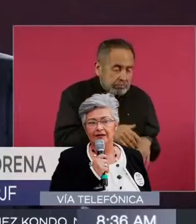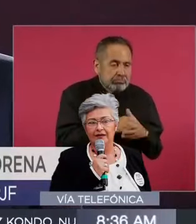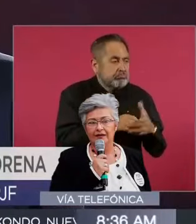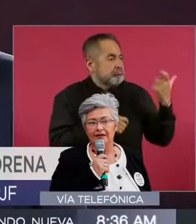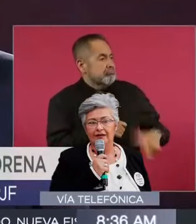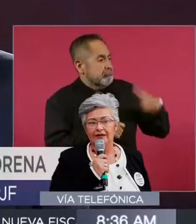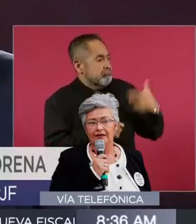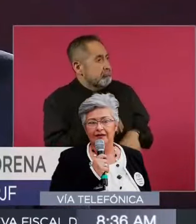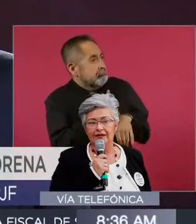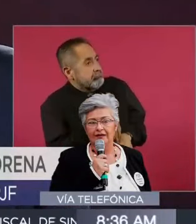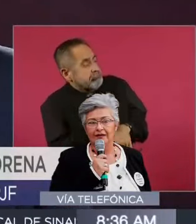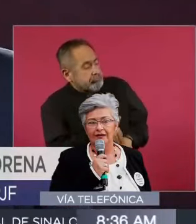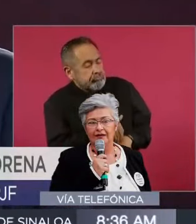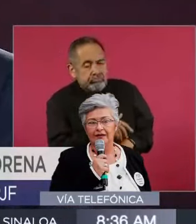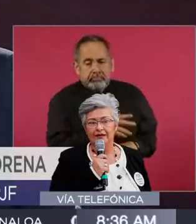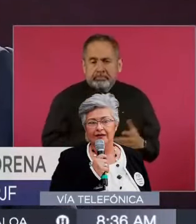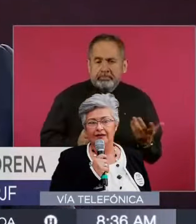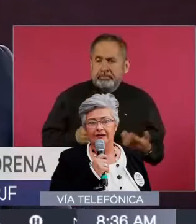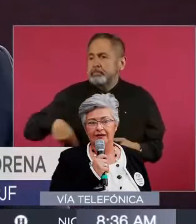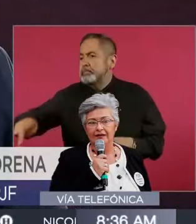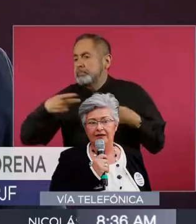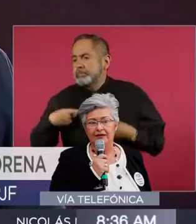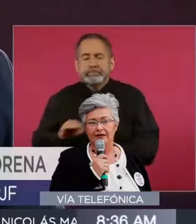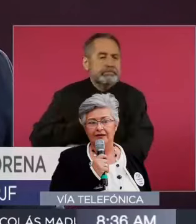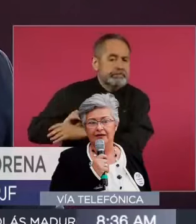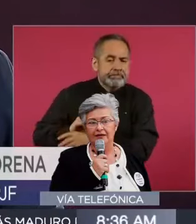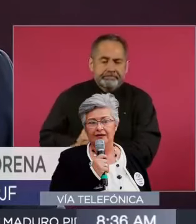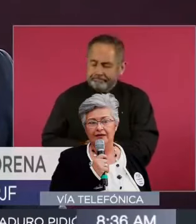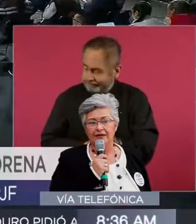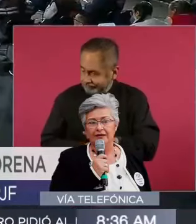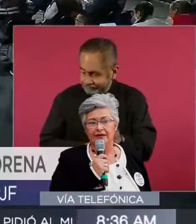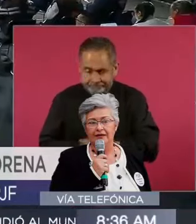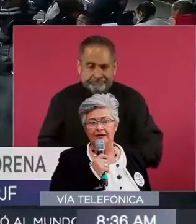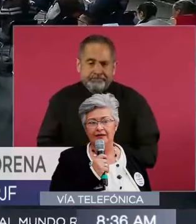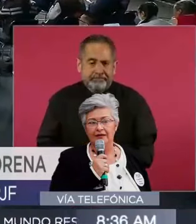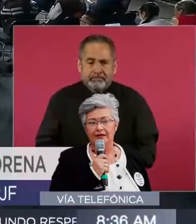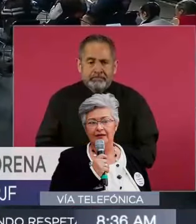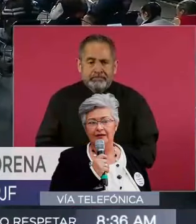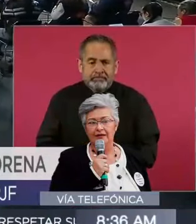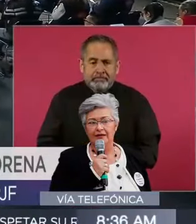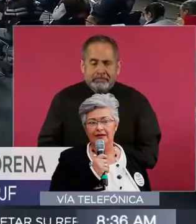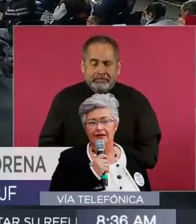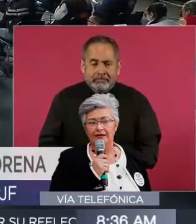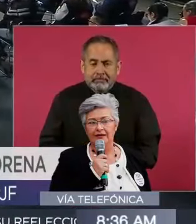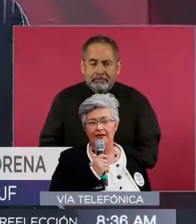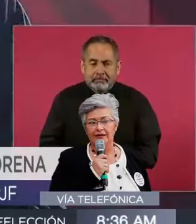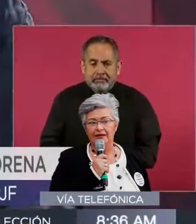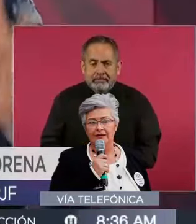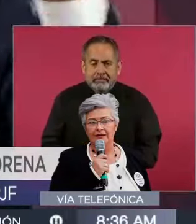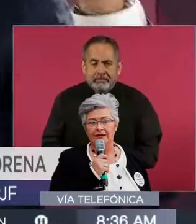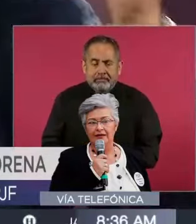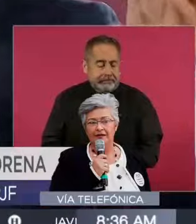solidaridad impresionante de todo ese pueblo mexicano que está empezando a despertar y está dándose cuenta que lo que quiere